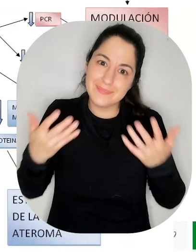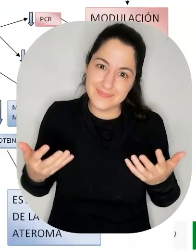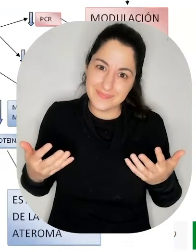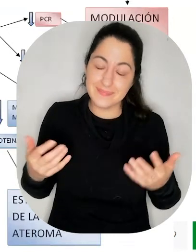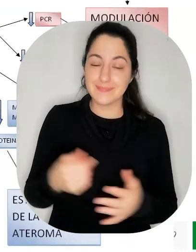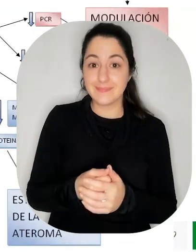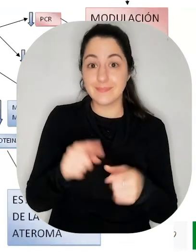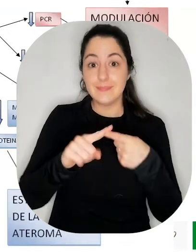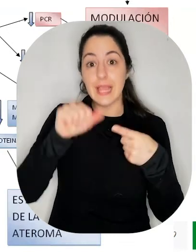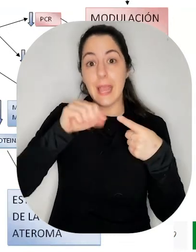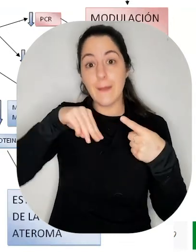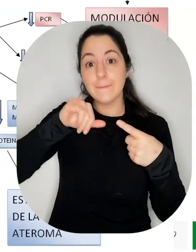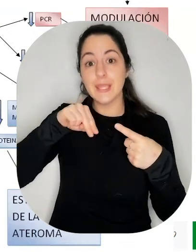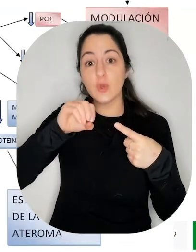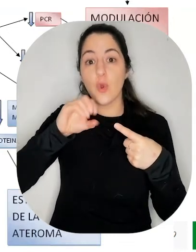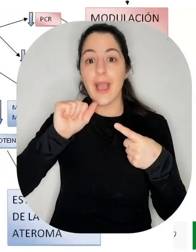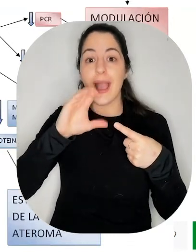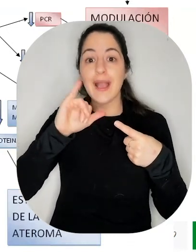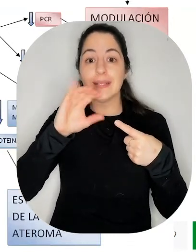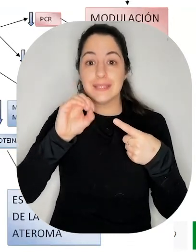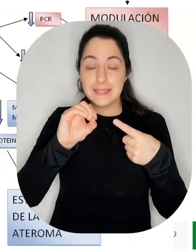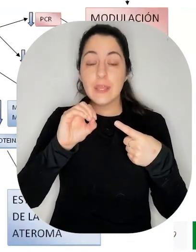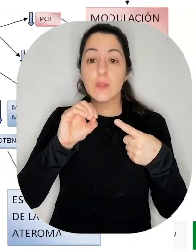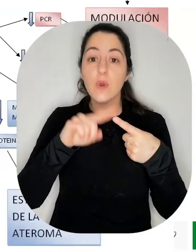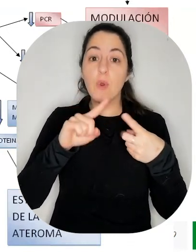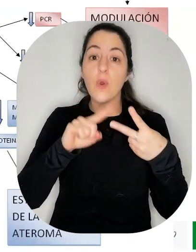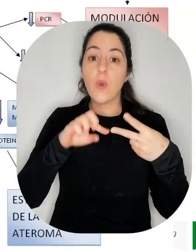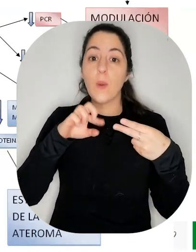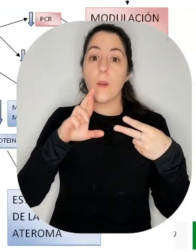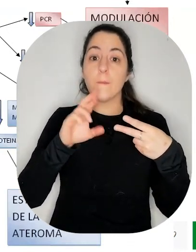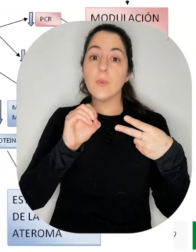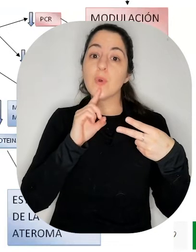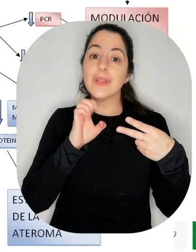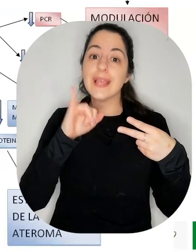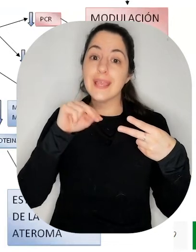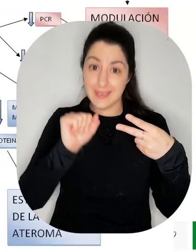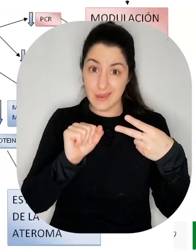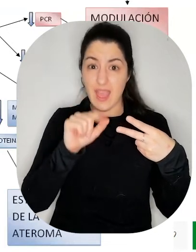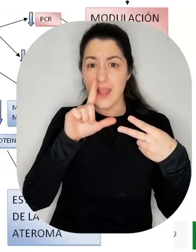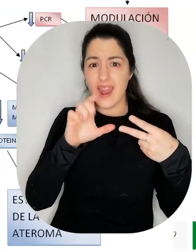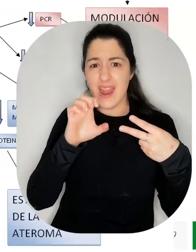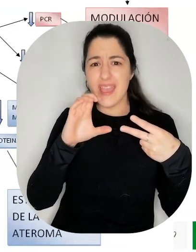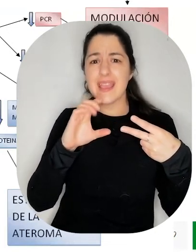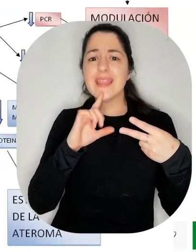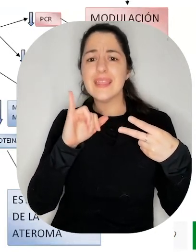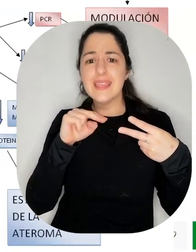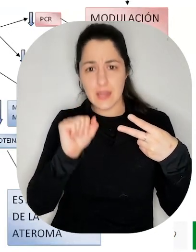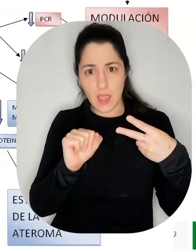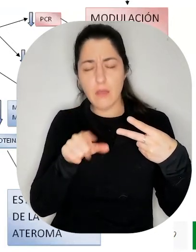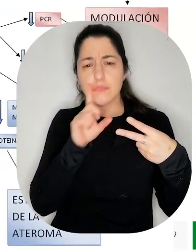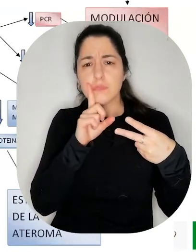consumo? Tiene estos aminoácidos como la ergotioneína que conversábamos, tiene proteínas que son las